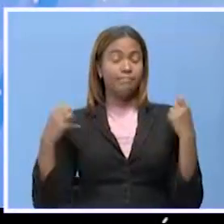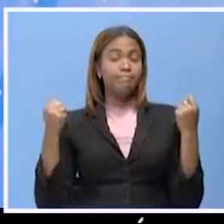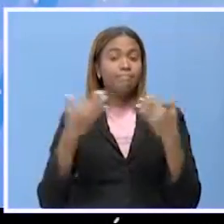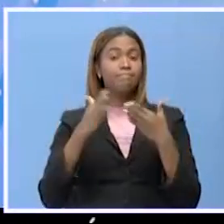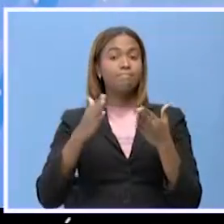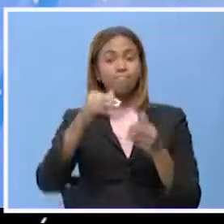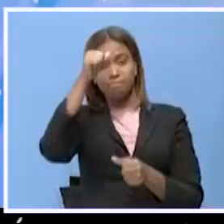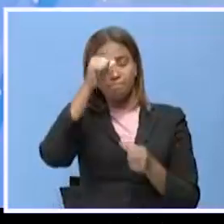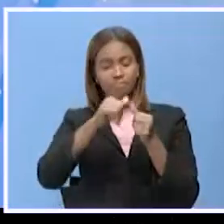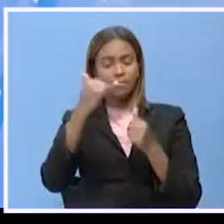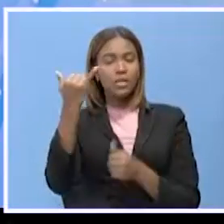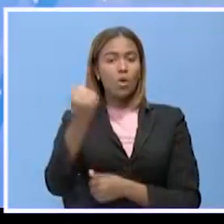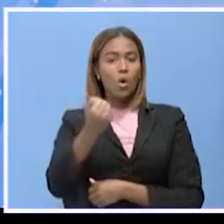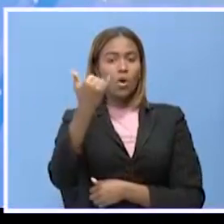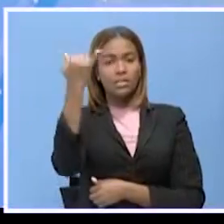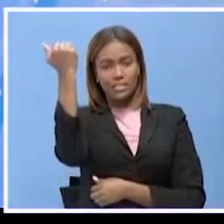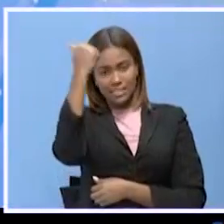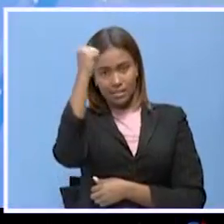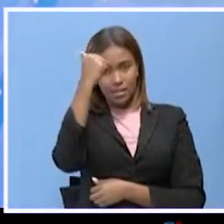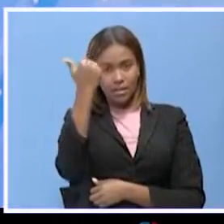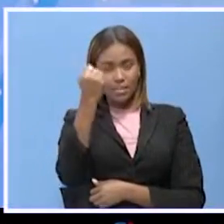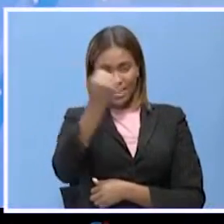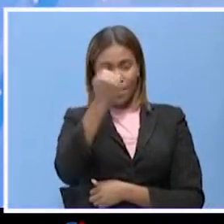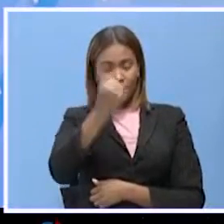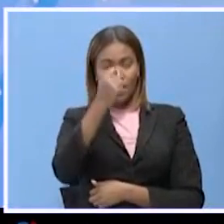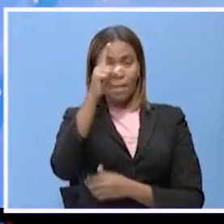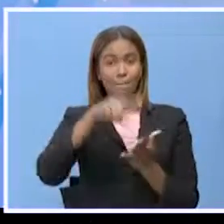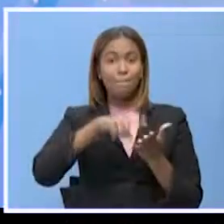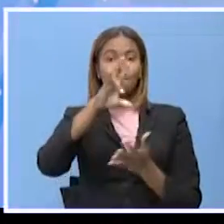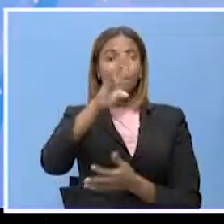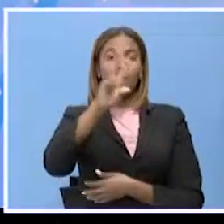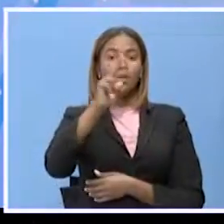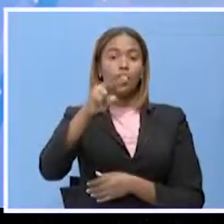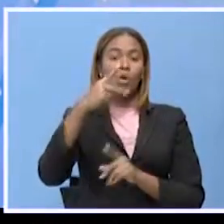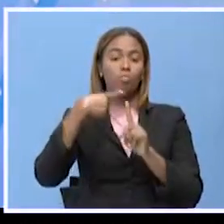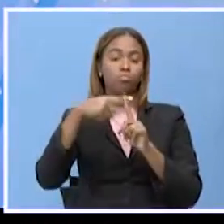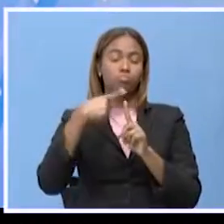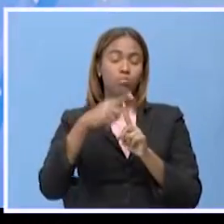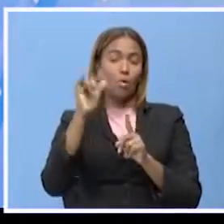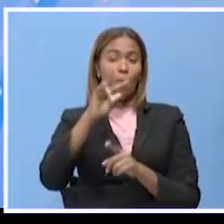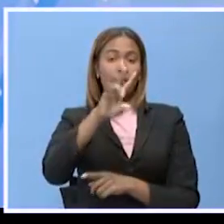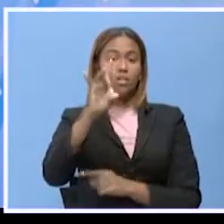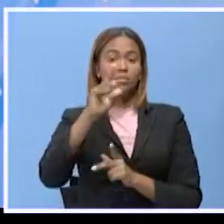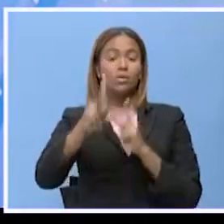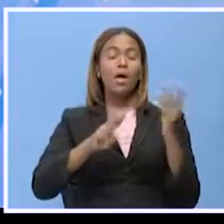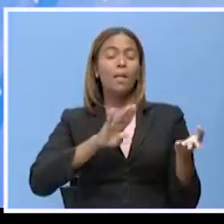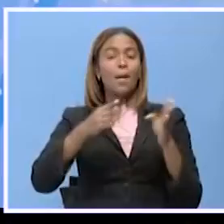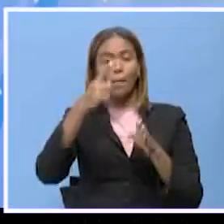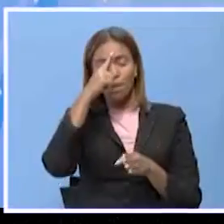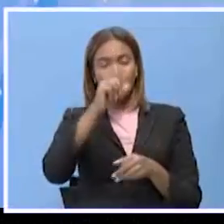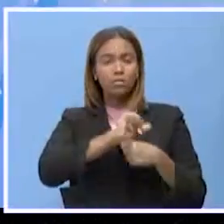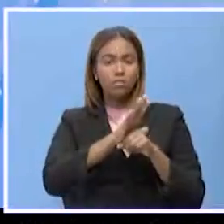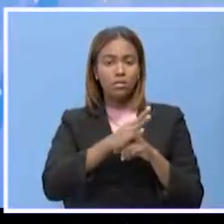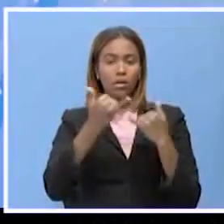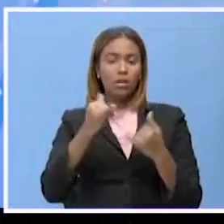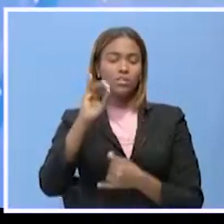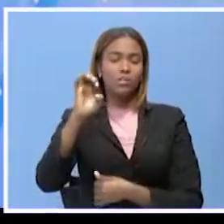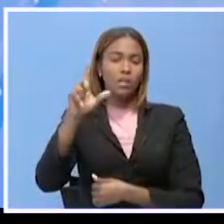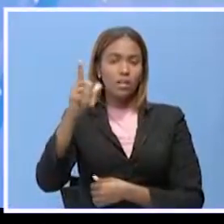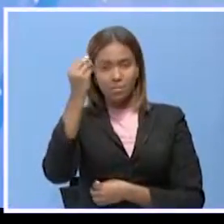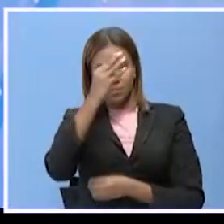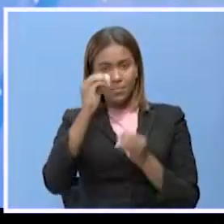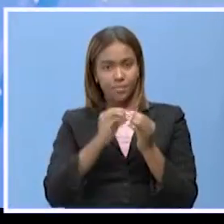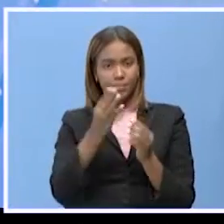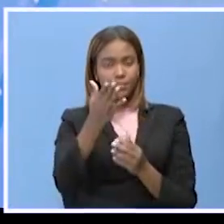Pública reportó este sábado 1.722 casos positivos y 28 fallecimientos por COVID-19. Joel Suriel tiene